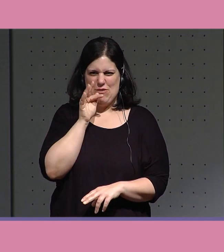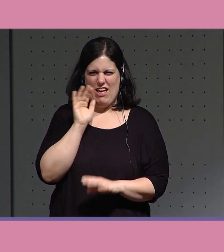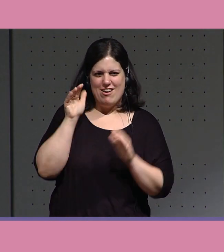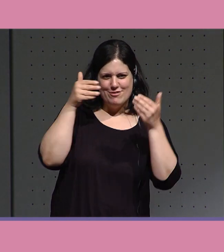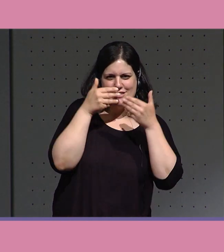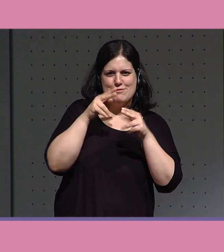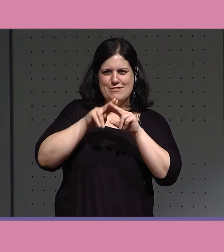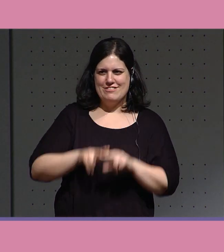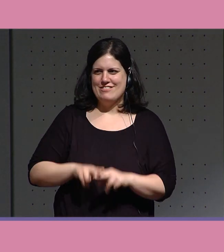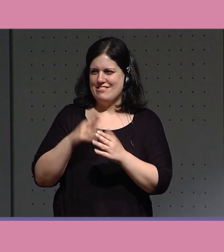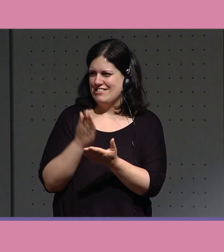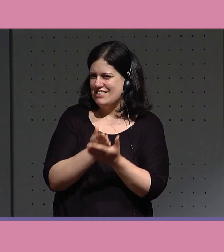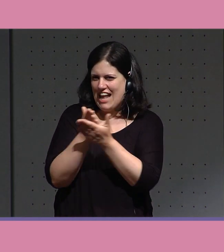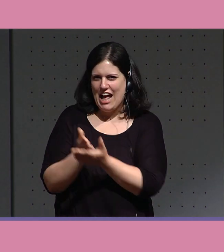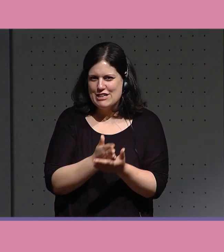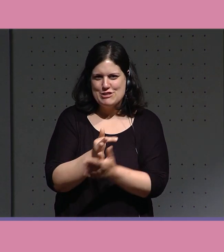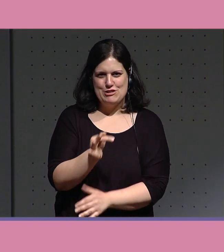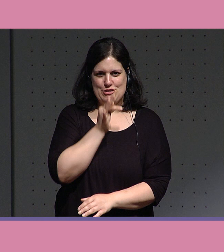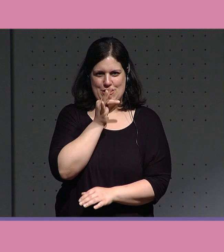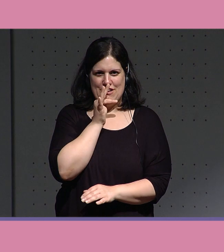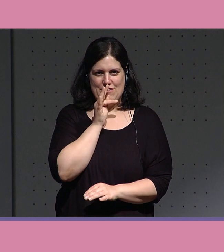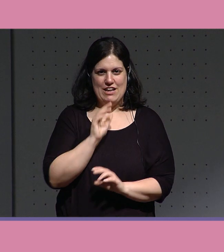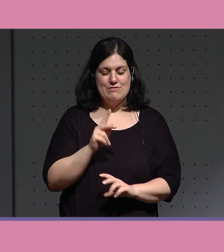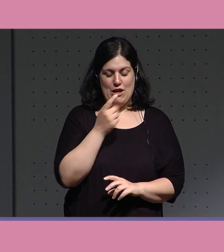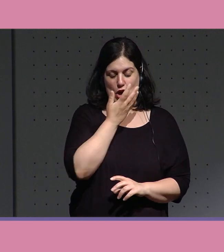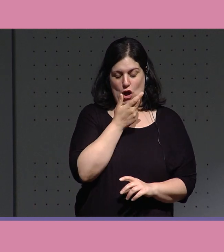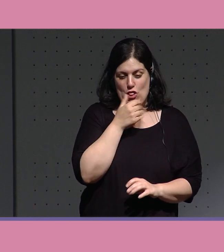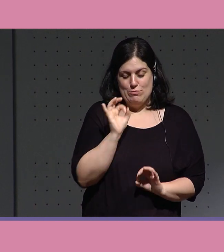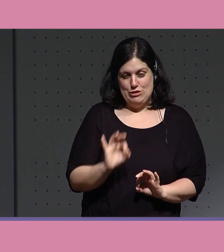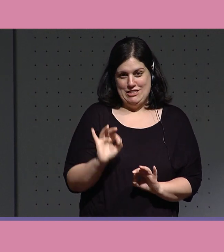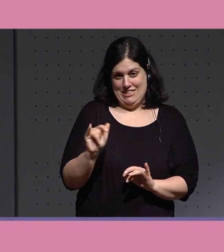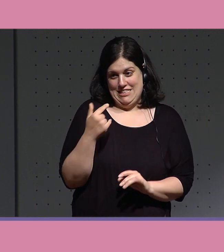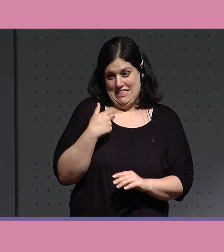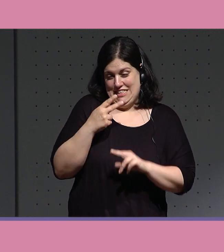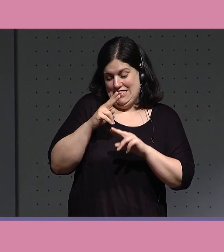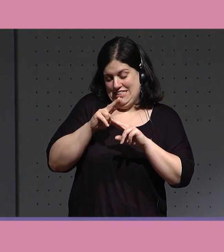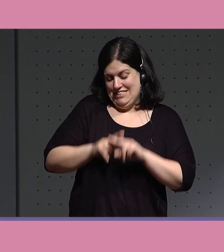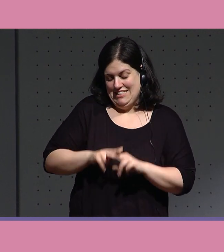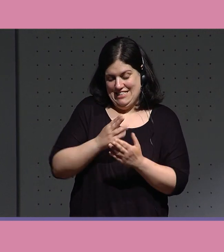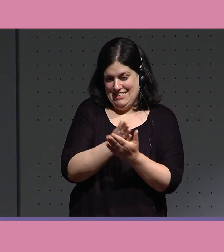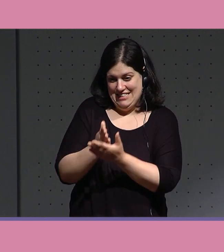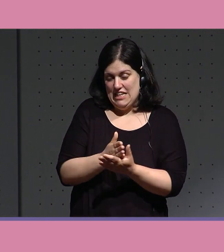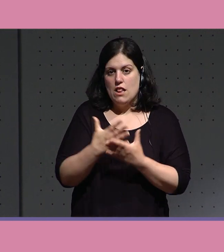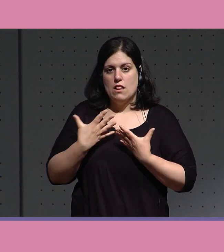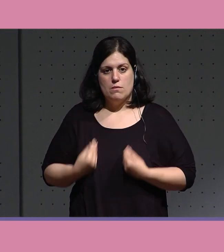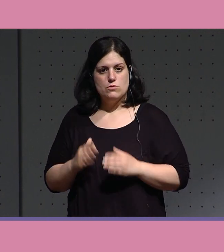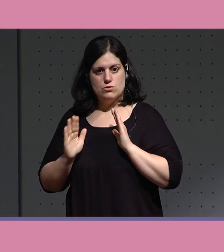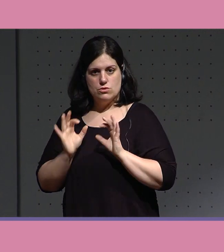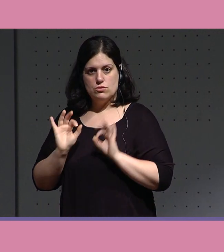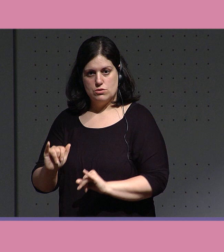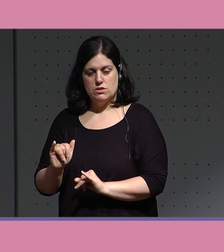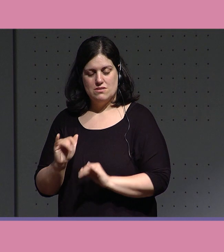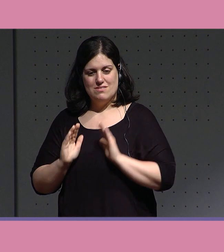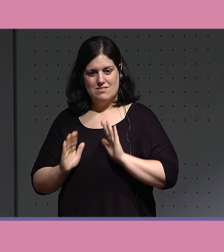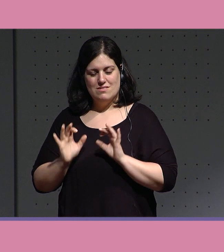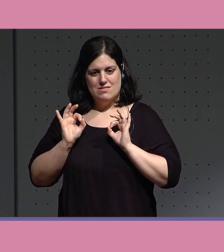autismo. Conozco ensayos con ketamina, como conocemos todos, que se empiezan a hacer fundamentalmente en depresión, no los únicos, pero se empiezan a